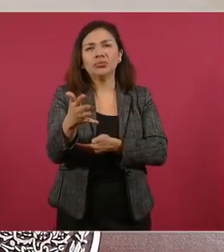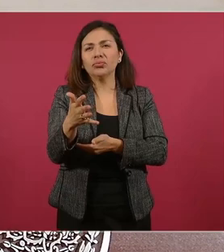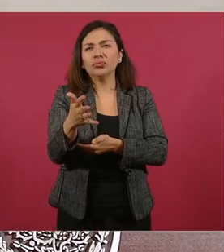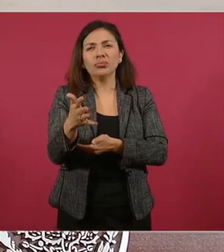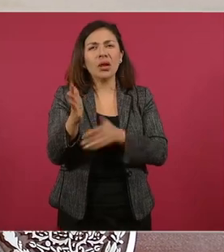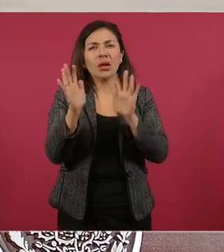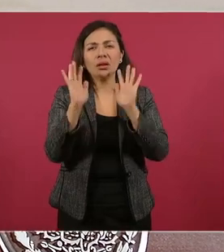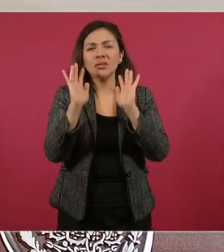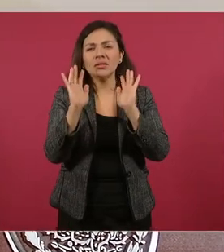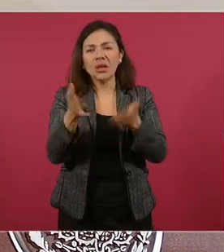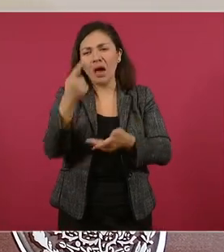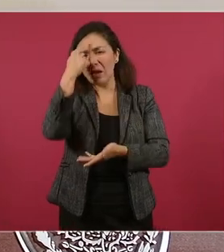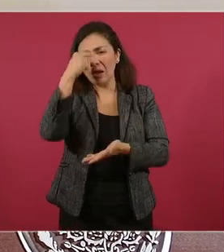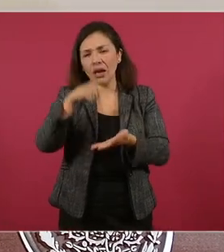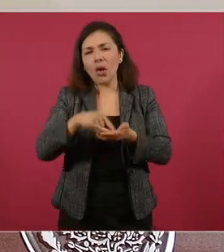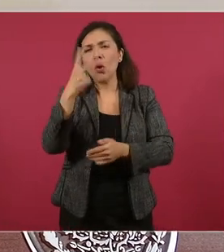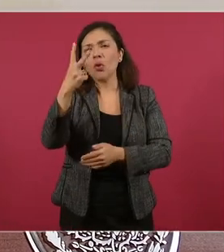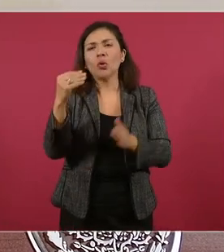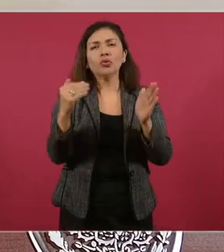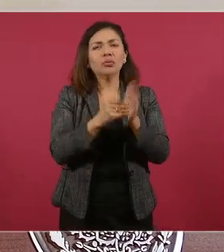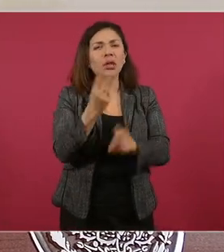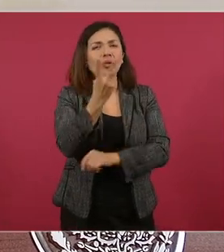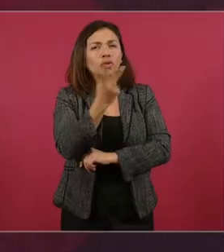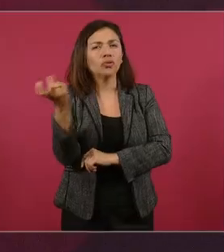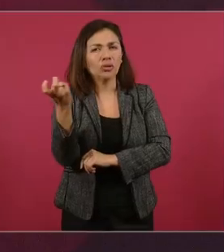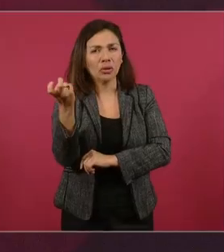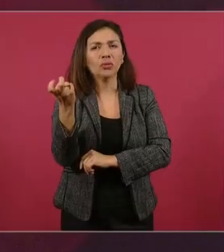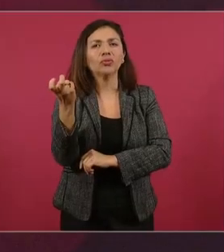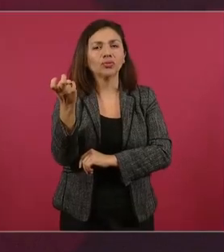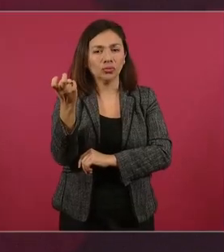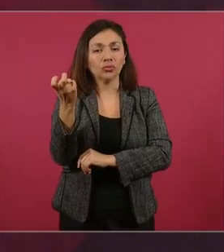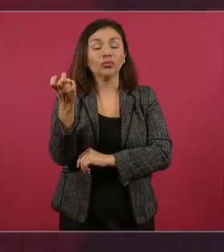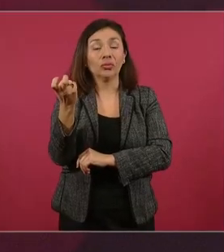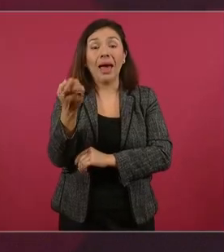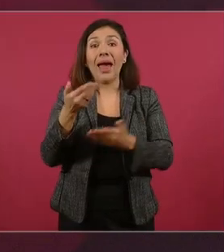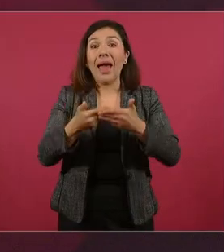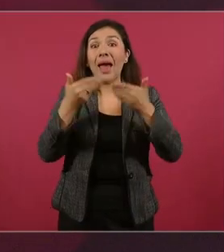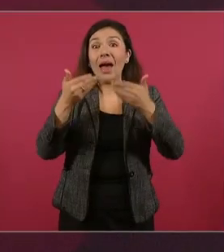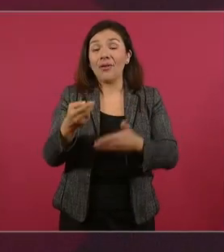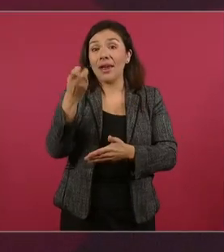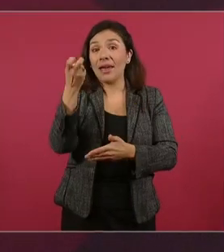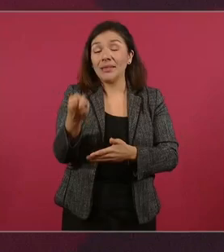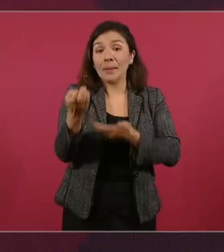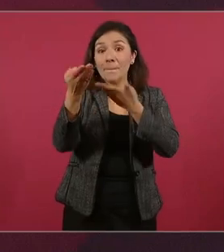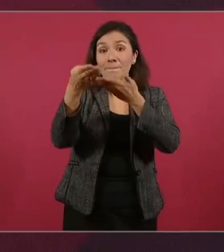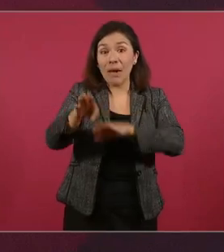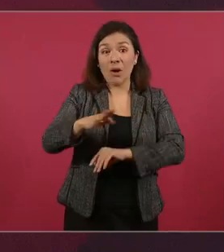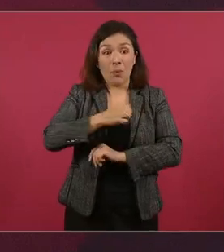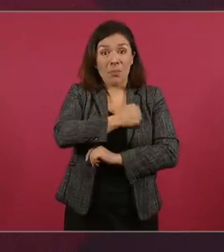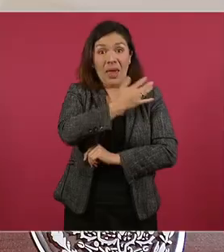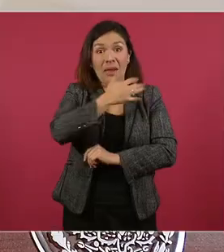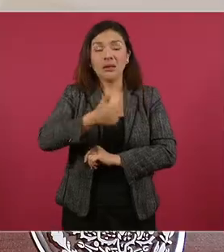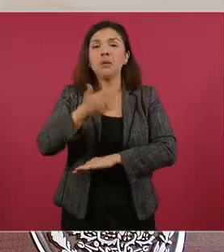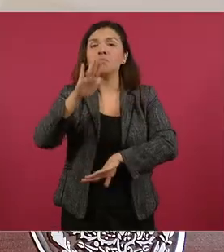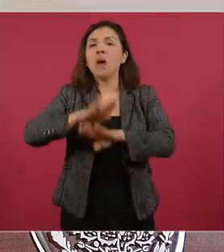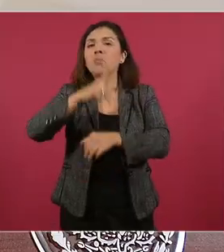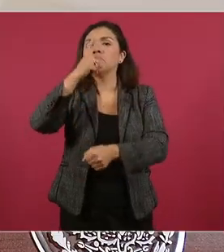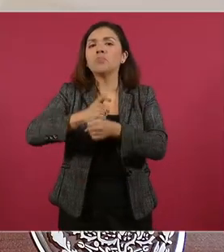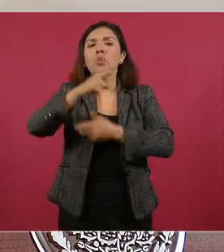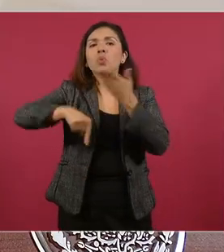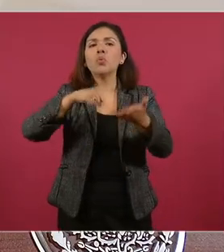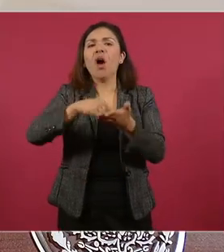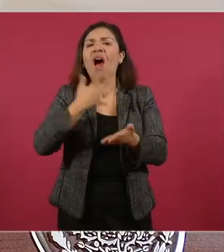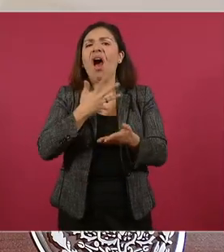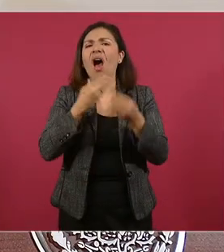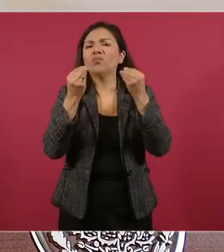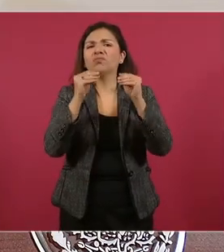estar operando como 2,200. Ya es el banco con más sucursales en todo México.